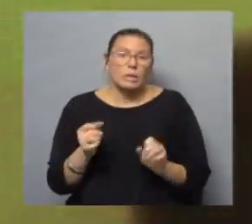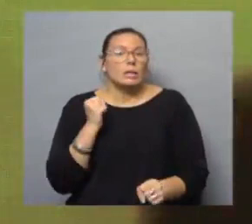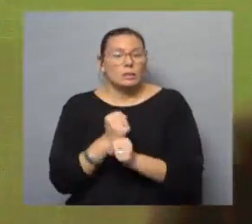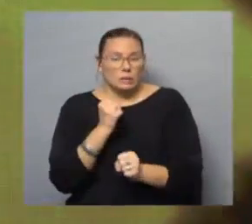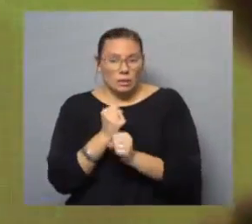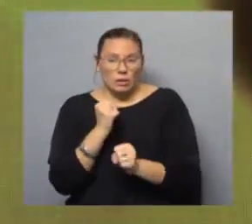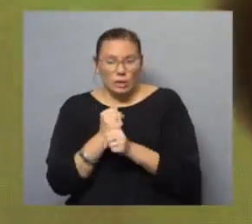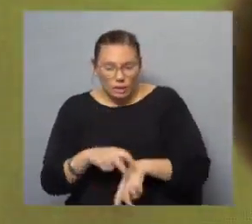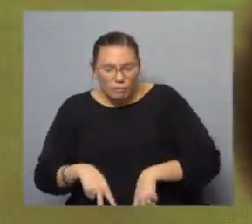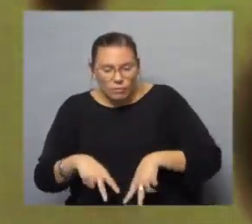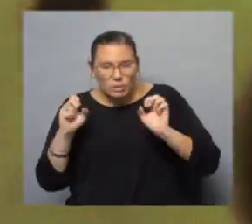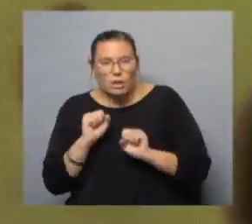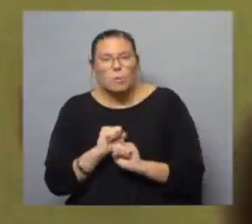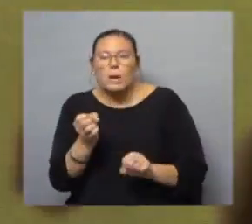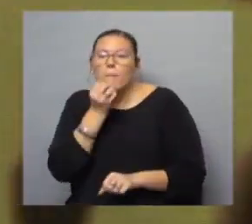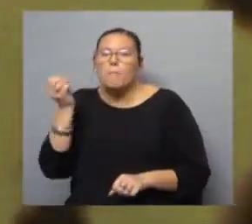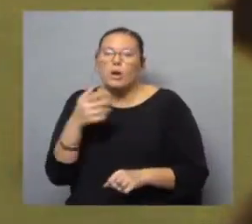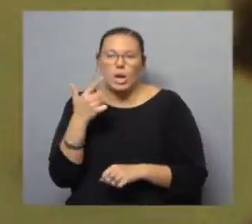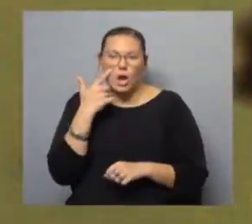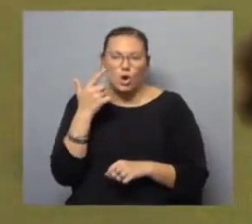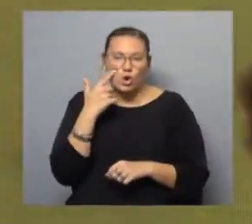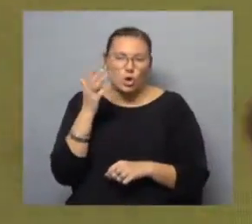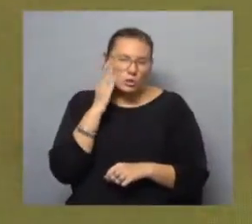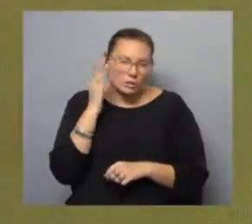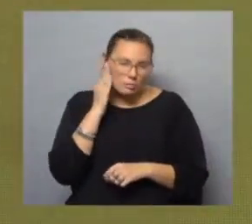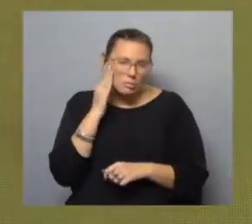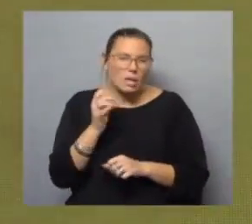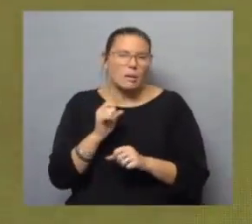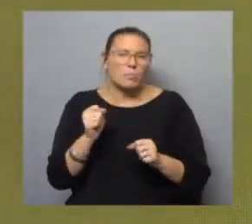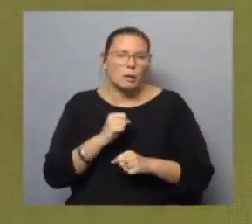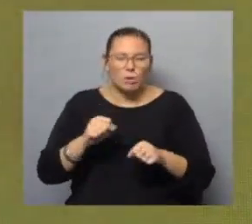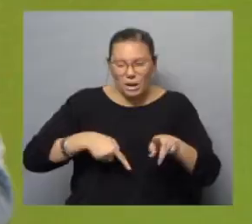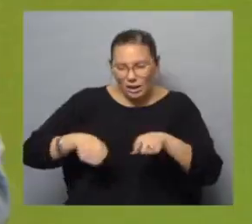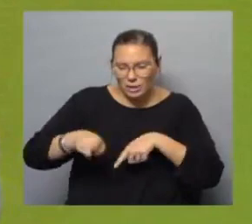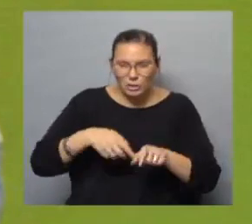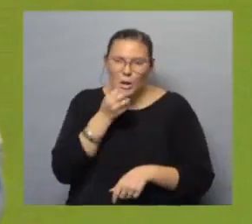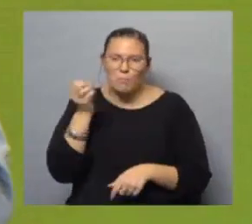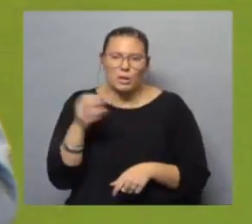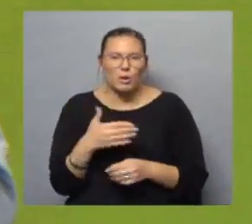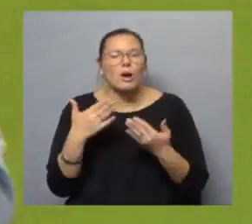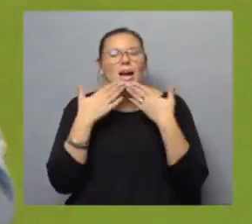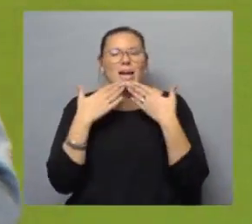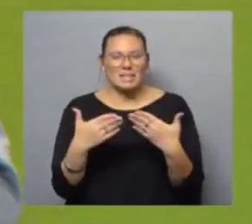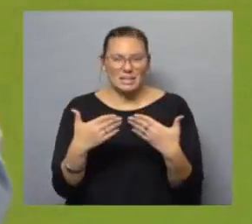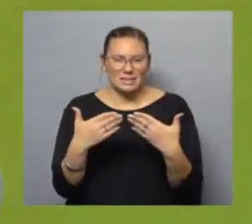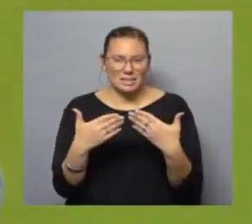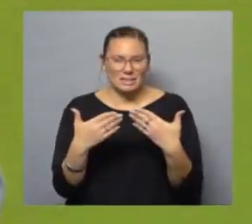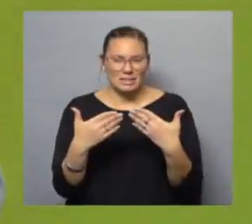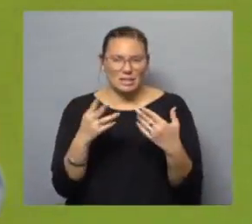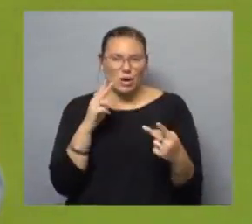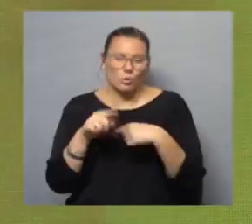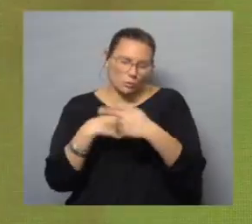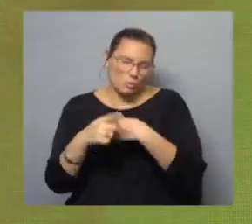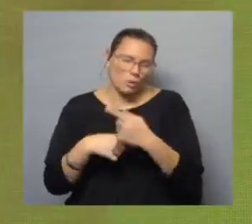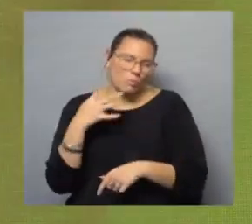trabajando, investigando para mejorar el conocimiento que nos permita gestionar mejor. Alberto, muchísimas gracias y bueno, la seguimos más